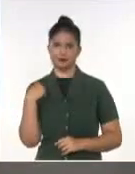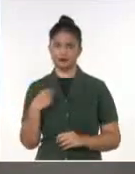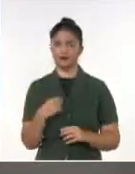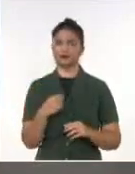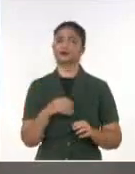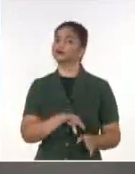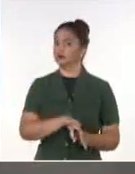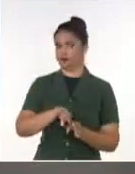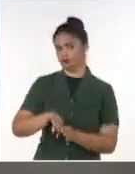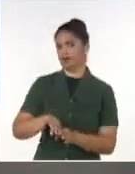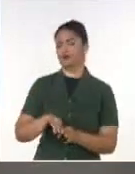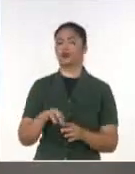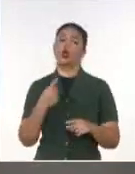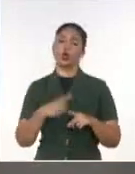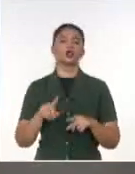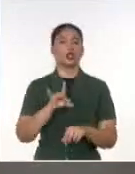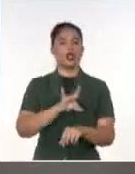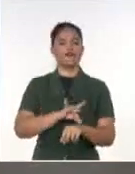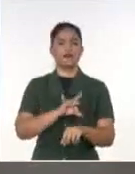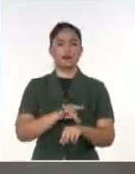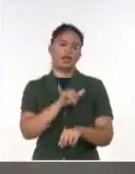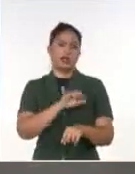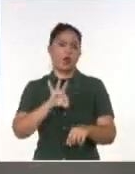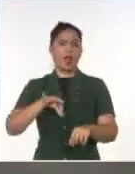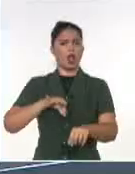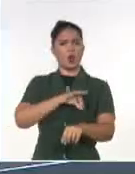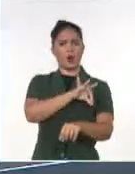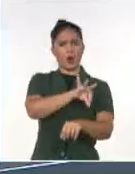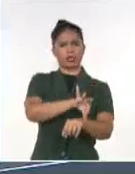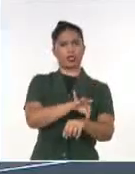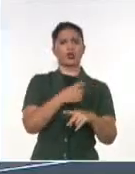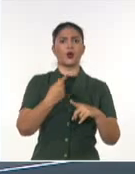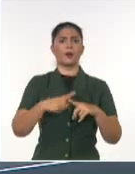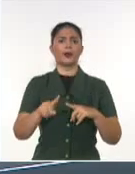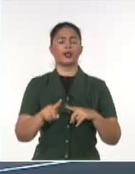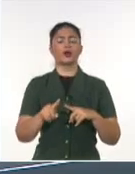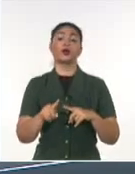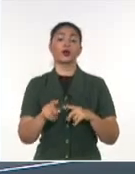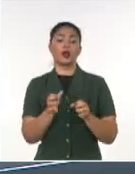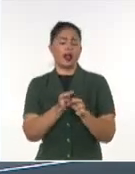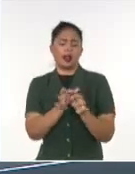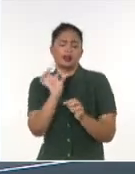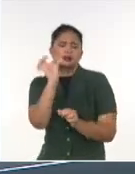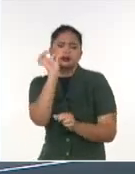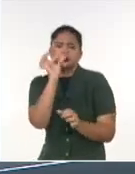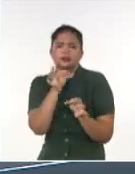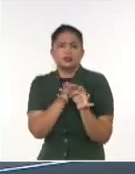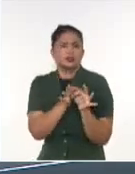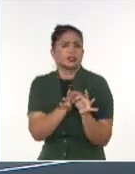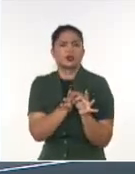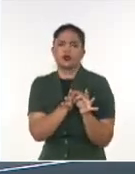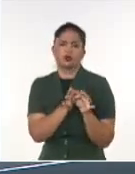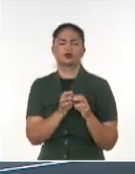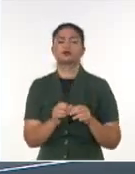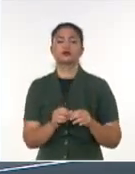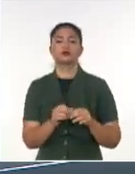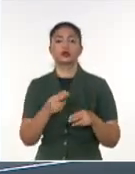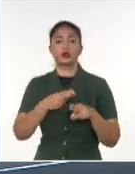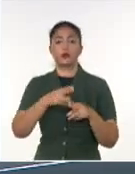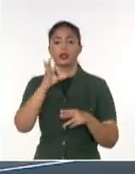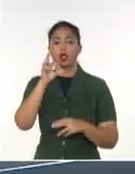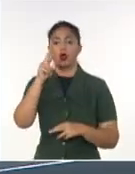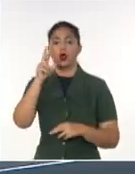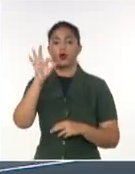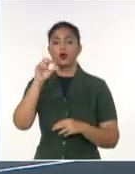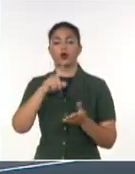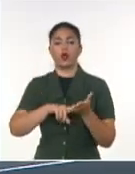caso del Oropuche, la transmisión del Oropuche en nuestro país. En el caso del Oropuche, bueno, hemos estado explicando que comparte síntomas con el